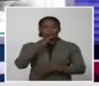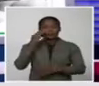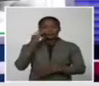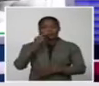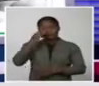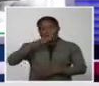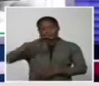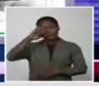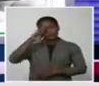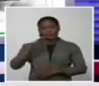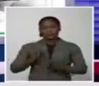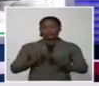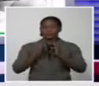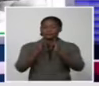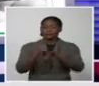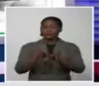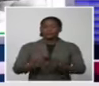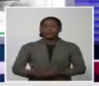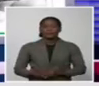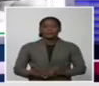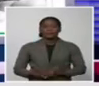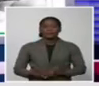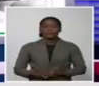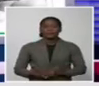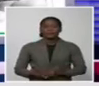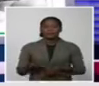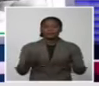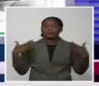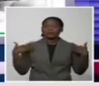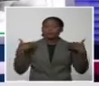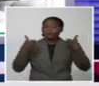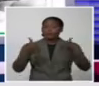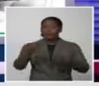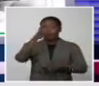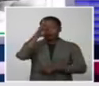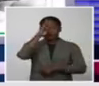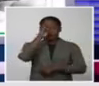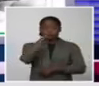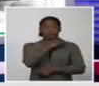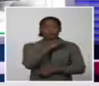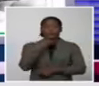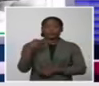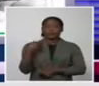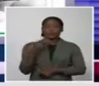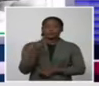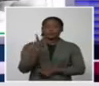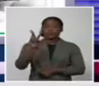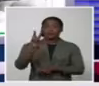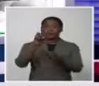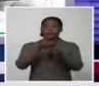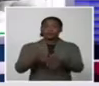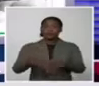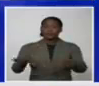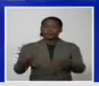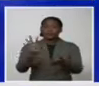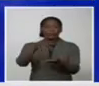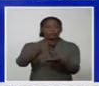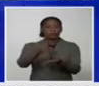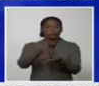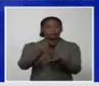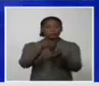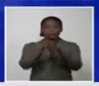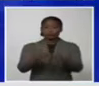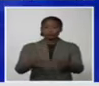bienvenida al profesor doctor Francisco Durán García, director nacional de epidemiología del Ministerio de Salud Pública. Doctor,